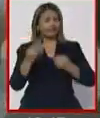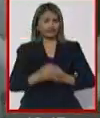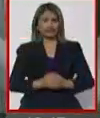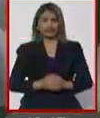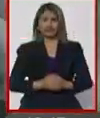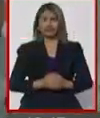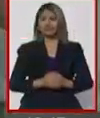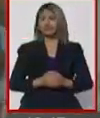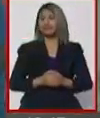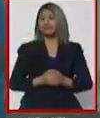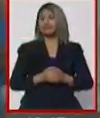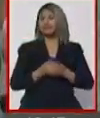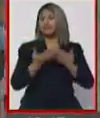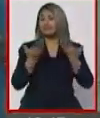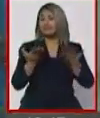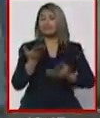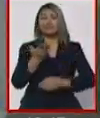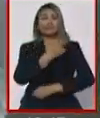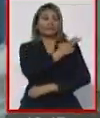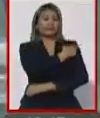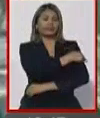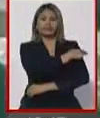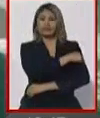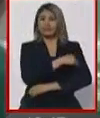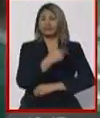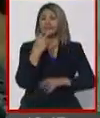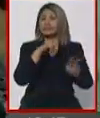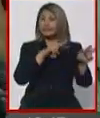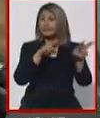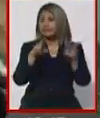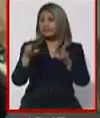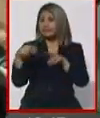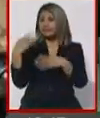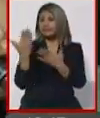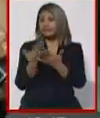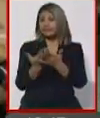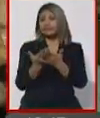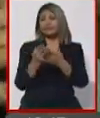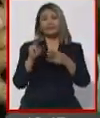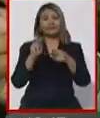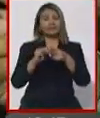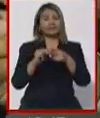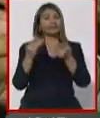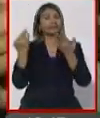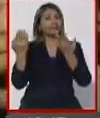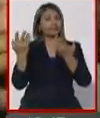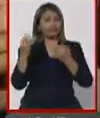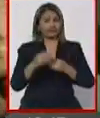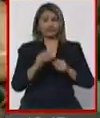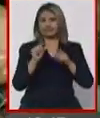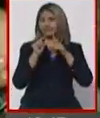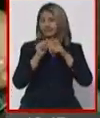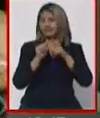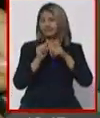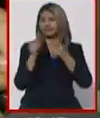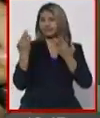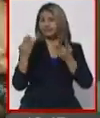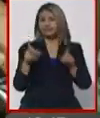fans que están internados en este hospital. Vamos a verlo y vamos a llevar a traer un mensaje de esperanza, que es lo importante, traer un mensaje de